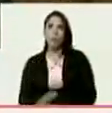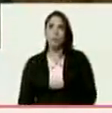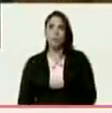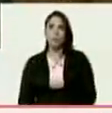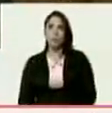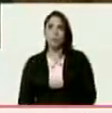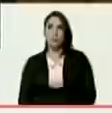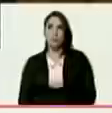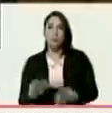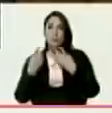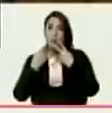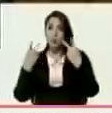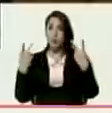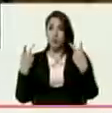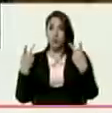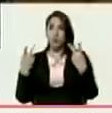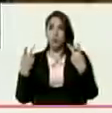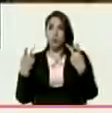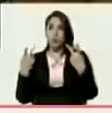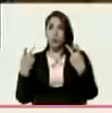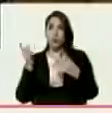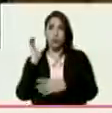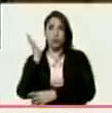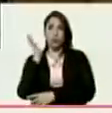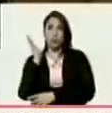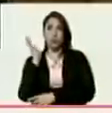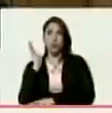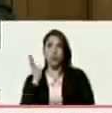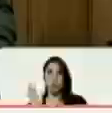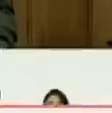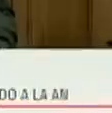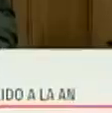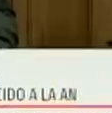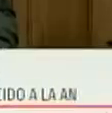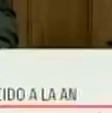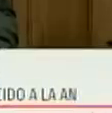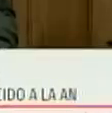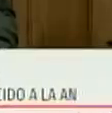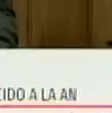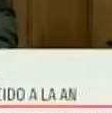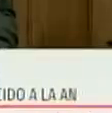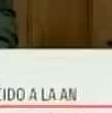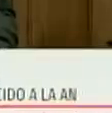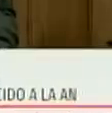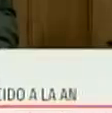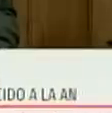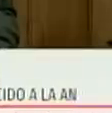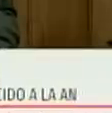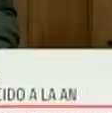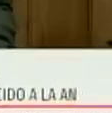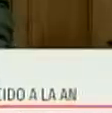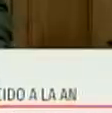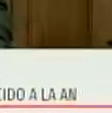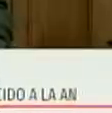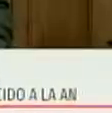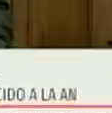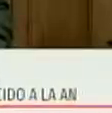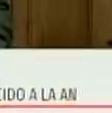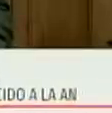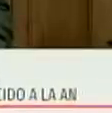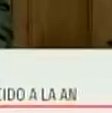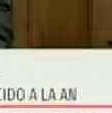mensaje de gestión, puedan decir, hemos logrado destruir la Asamblea Nacional. Y lo que